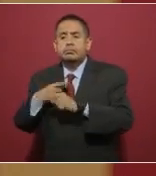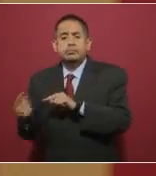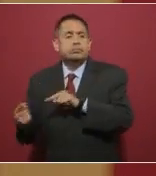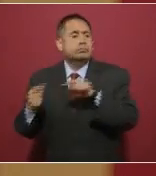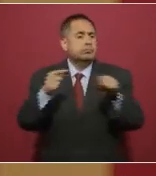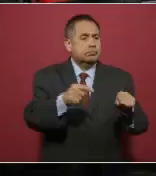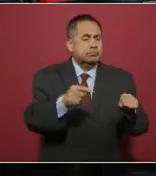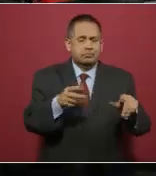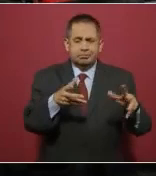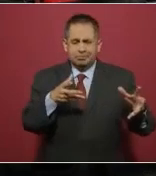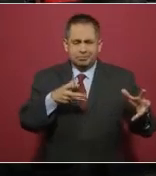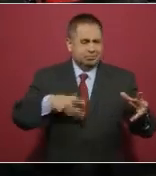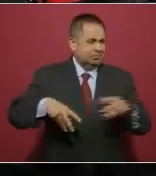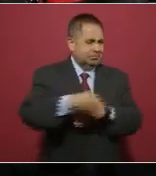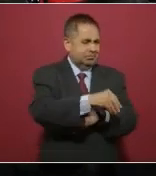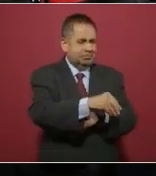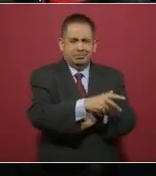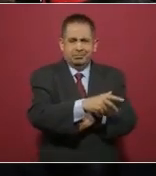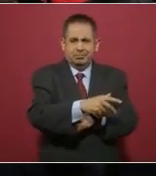elementos.